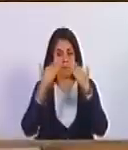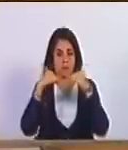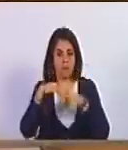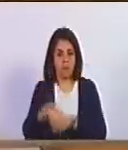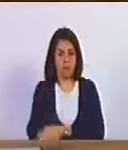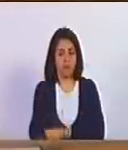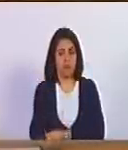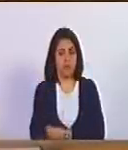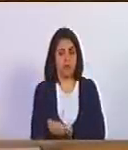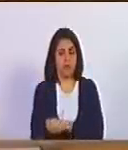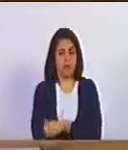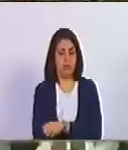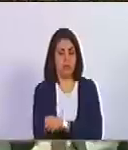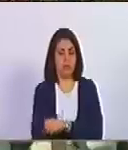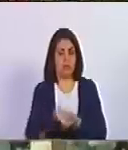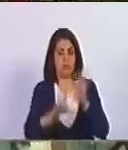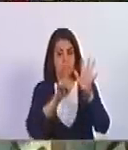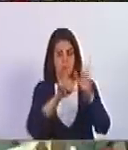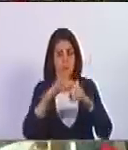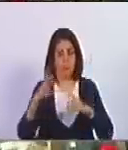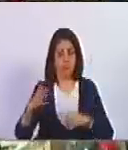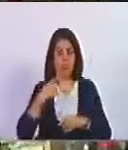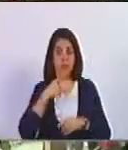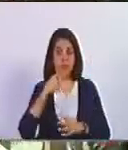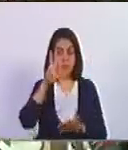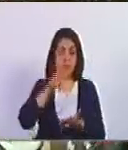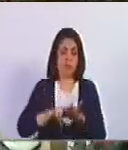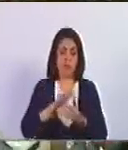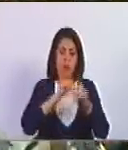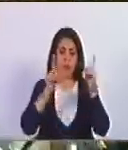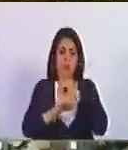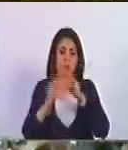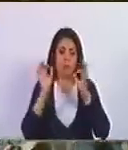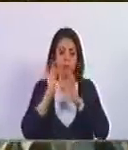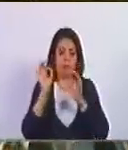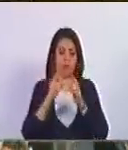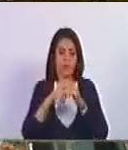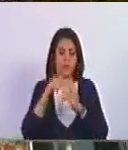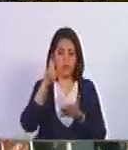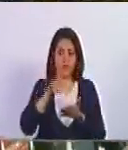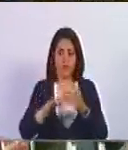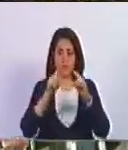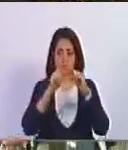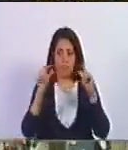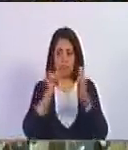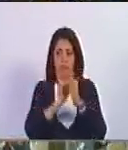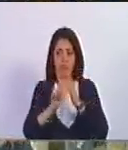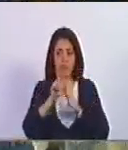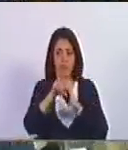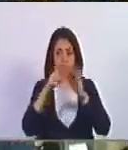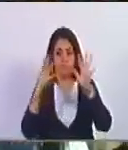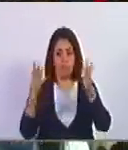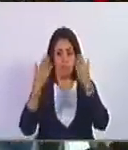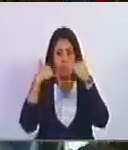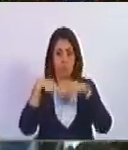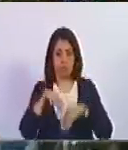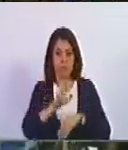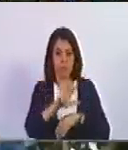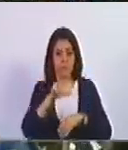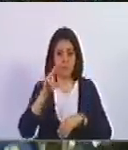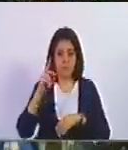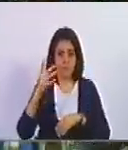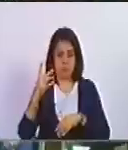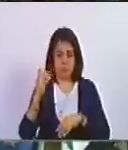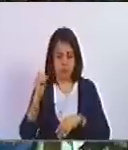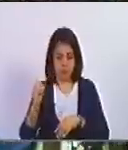Siguiente. Sexagésimo cuarto. Se propone aprobar sin modificación el epígrafe del artículo 29, que pasa a ser el epígrafe del artículo 30,